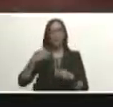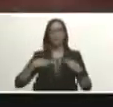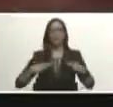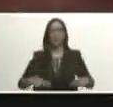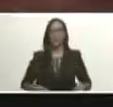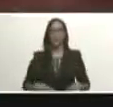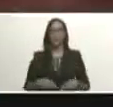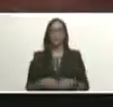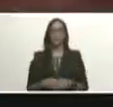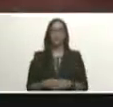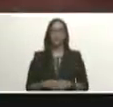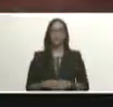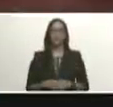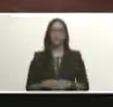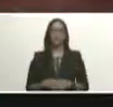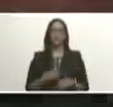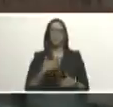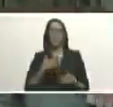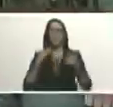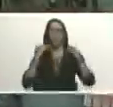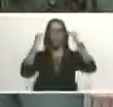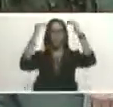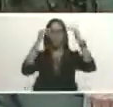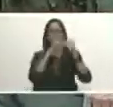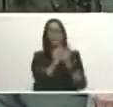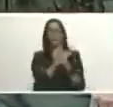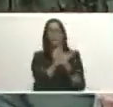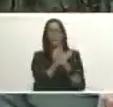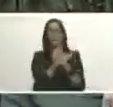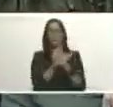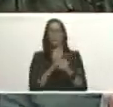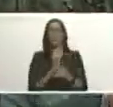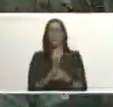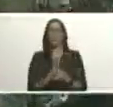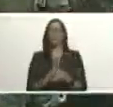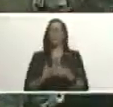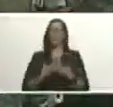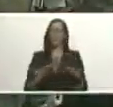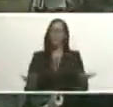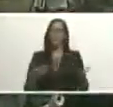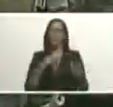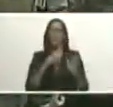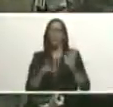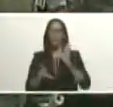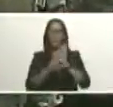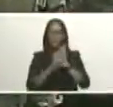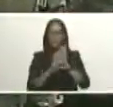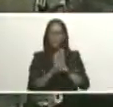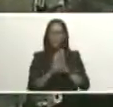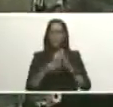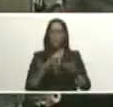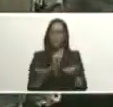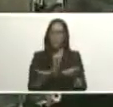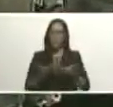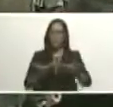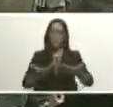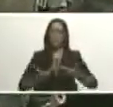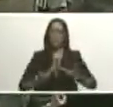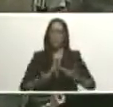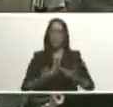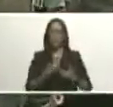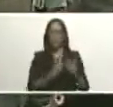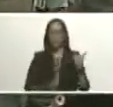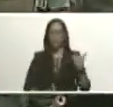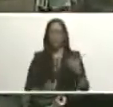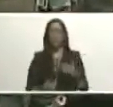humanos. Mi comandante en jefe, dando estricto cumplimiento a los lineamientos emanados por el Ejecutivo Nacional, a